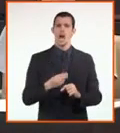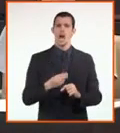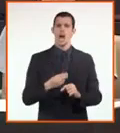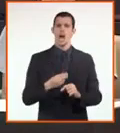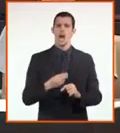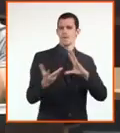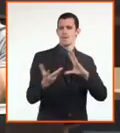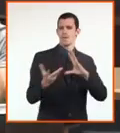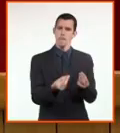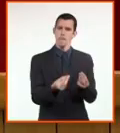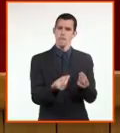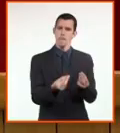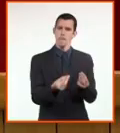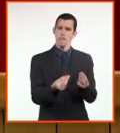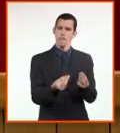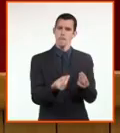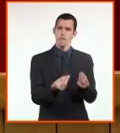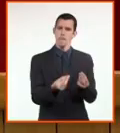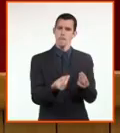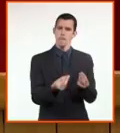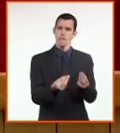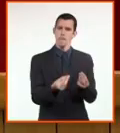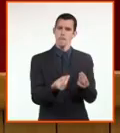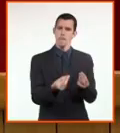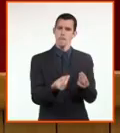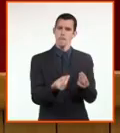dignidad ética y moral de la